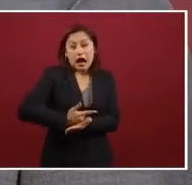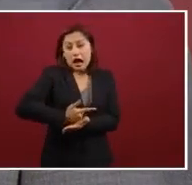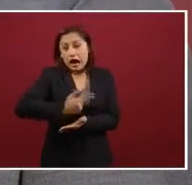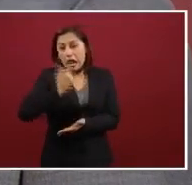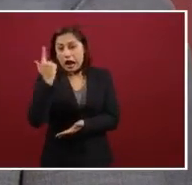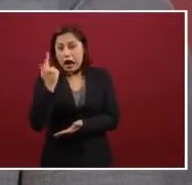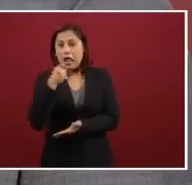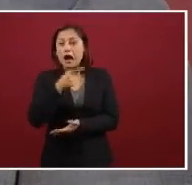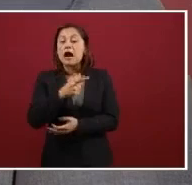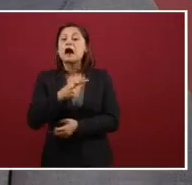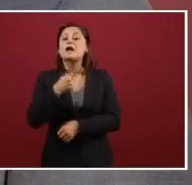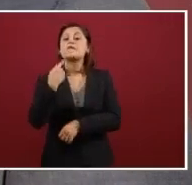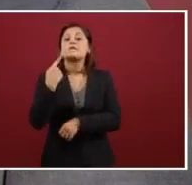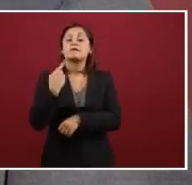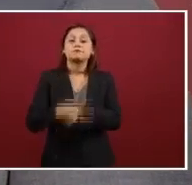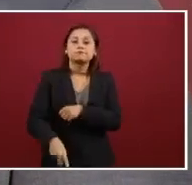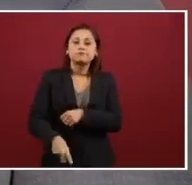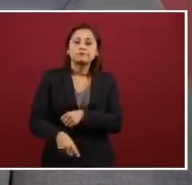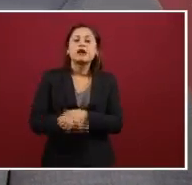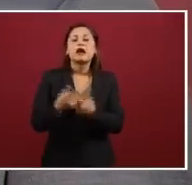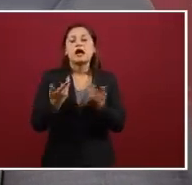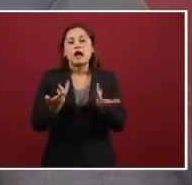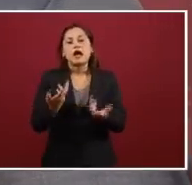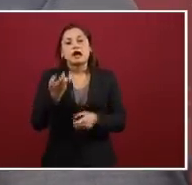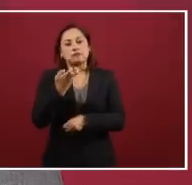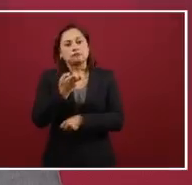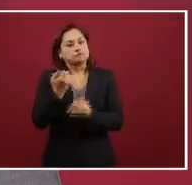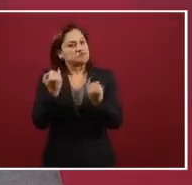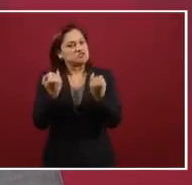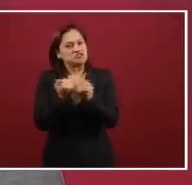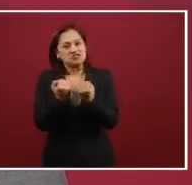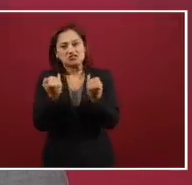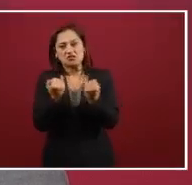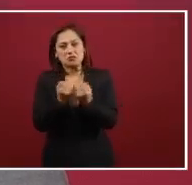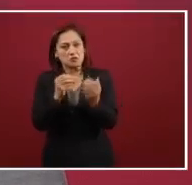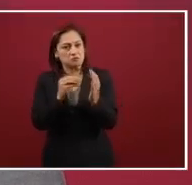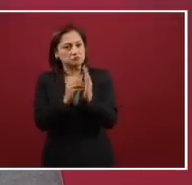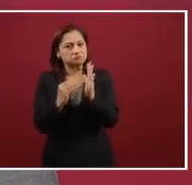también delito grave la